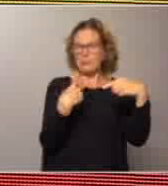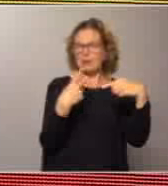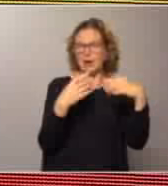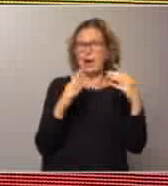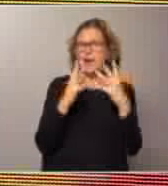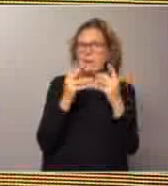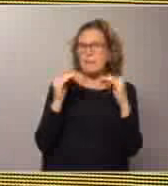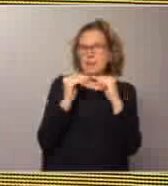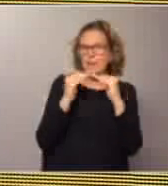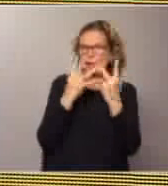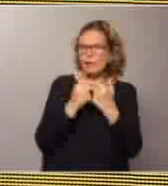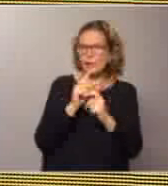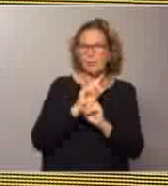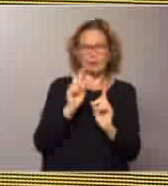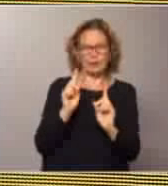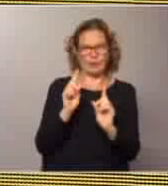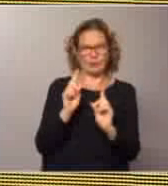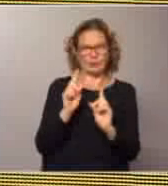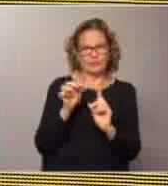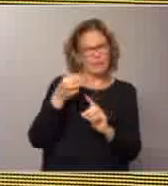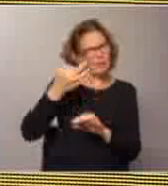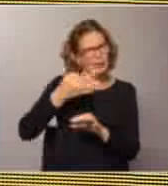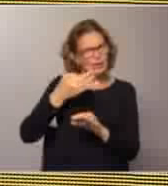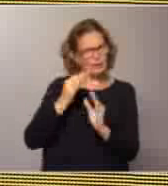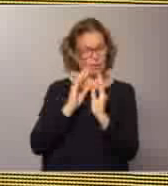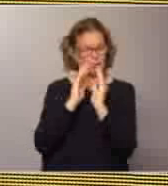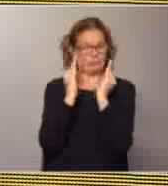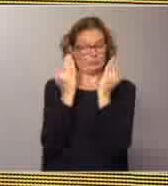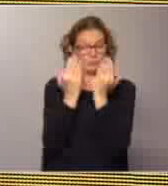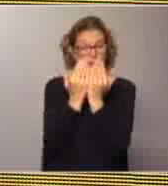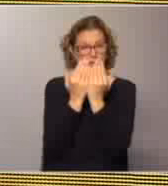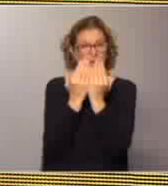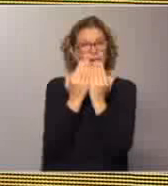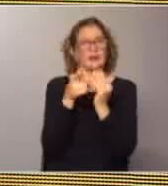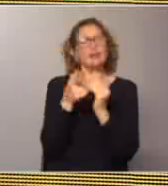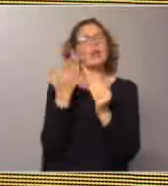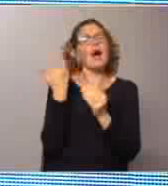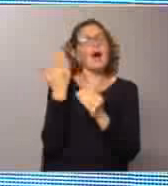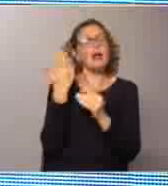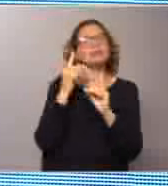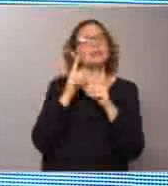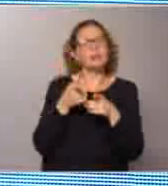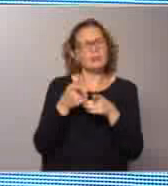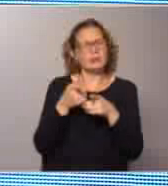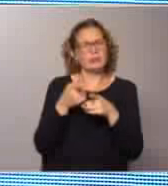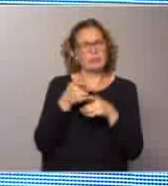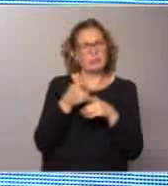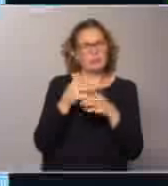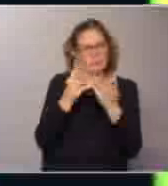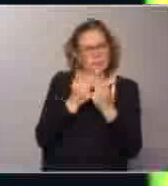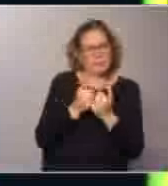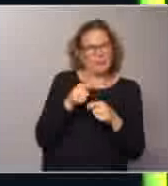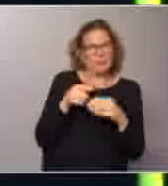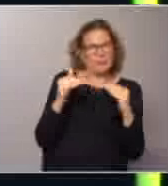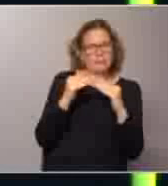y no entonces construimos una idea de realidad cerrada pero eso existía antes también en algún punto aunque no tan así ahora de